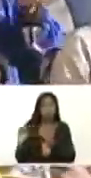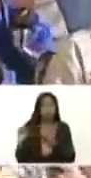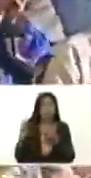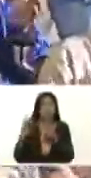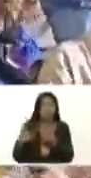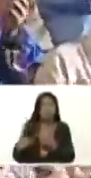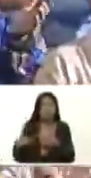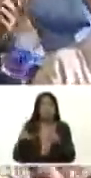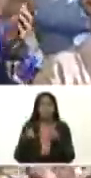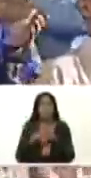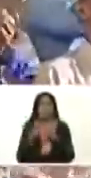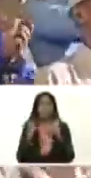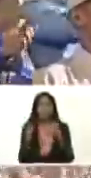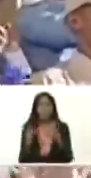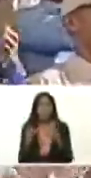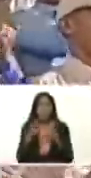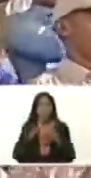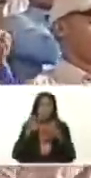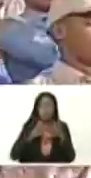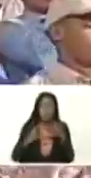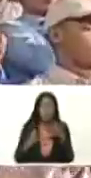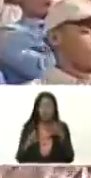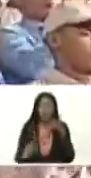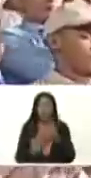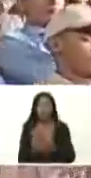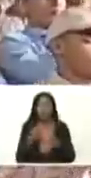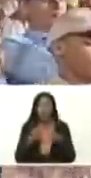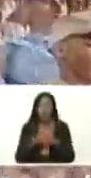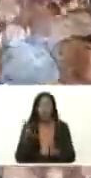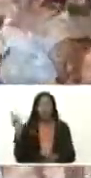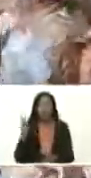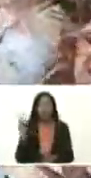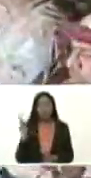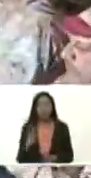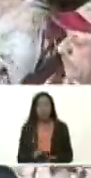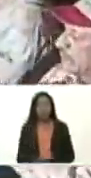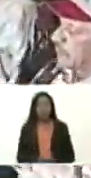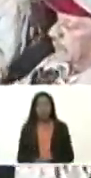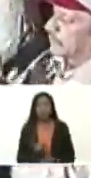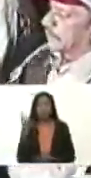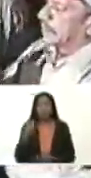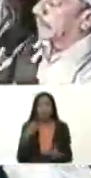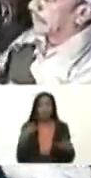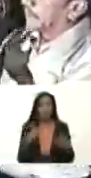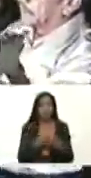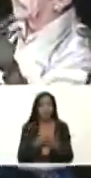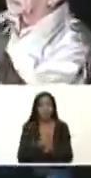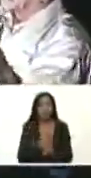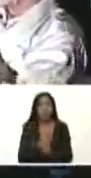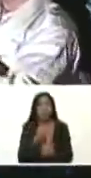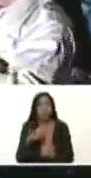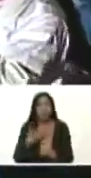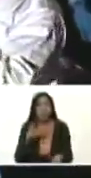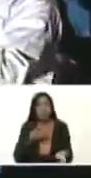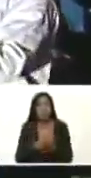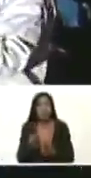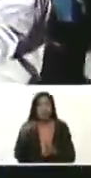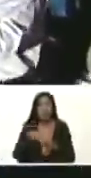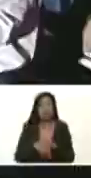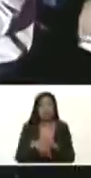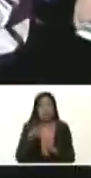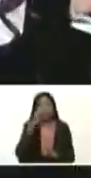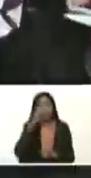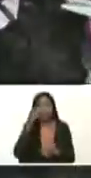empresas estratégicas y fundamentales de Venezuela, y solo la clase obrera puede garantizar desde adentro la